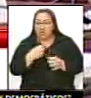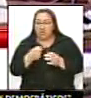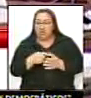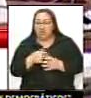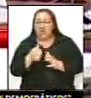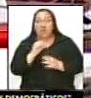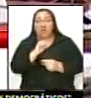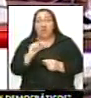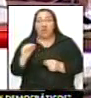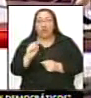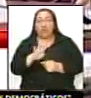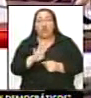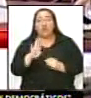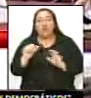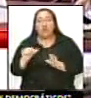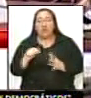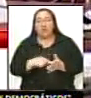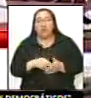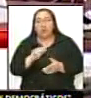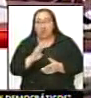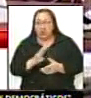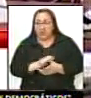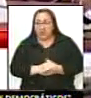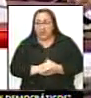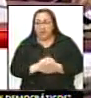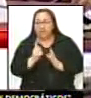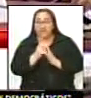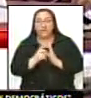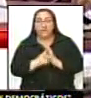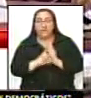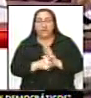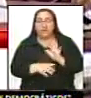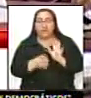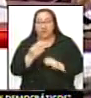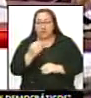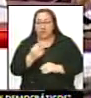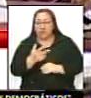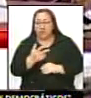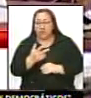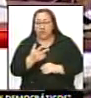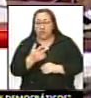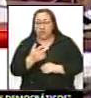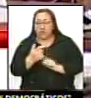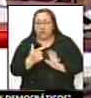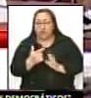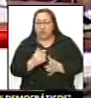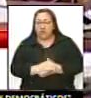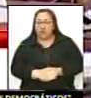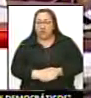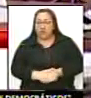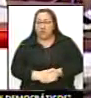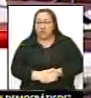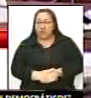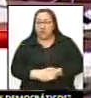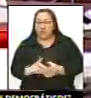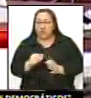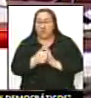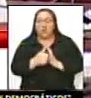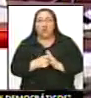al párrafo 46.4 del decreto legislativo 1437 y no al